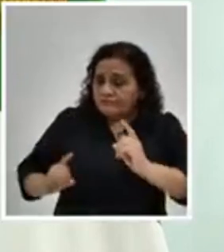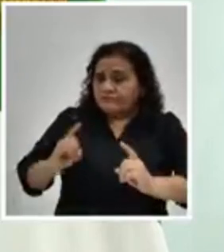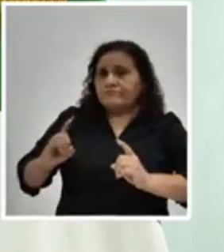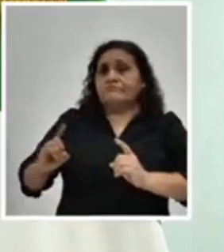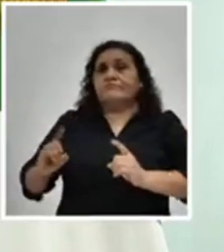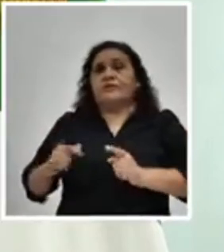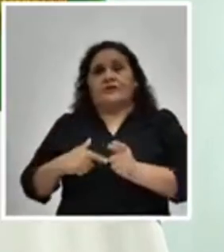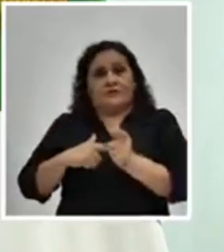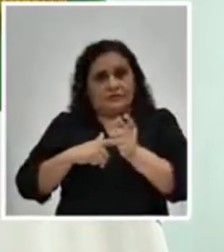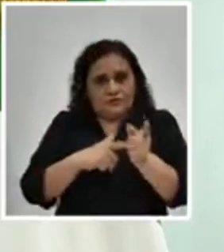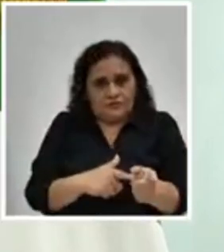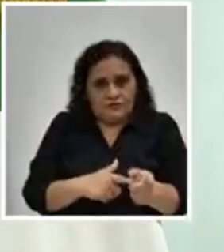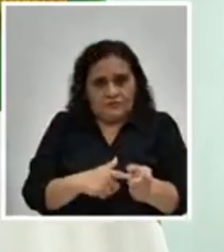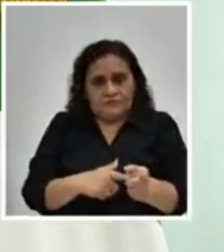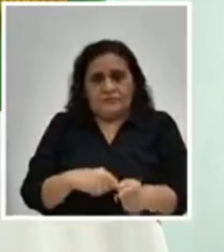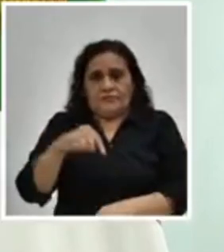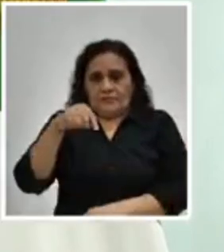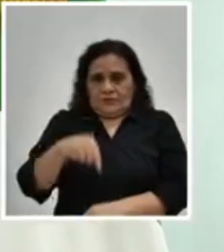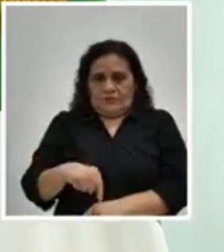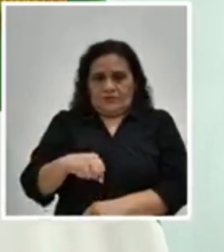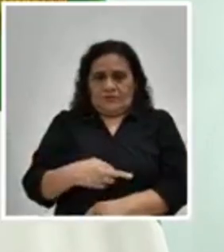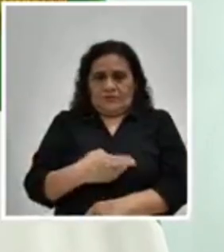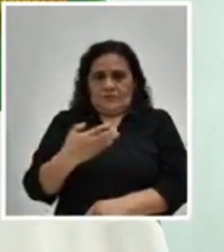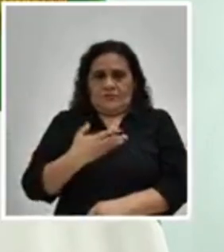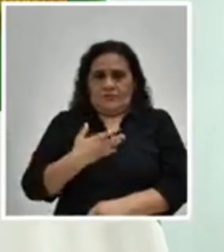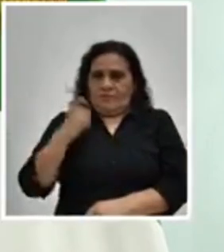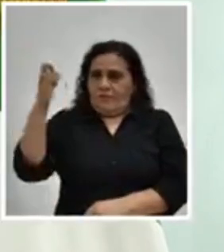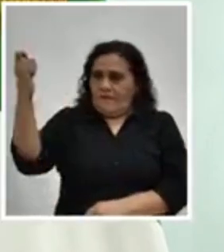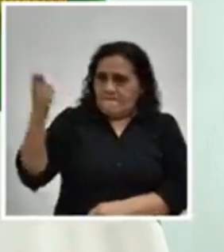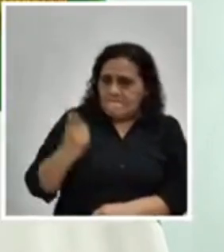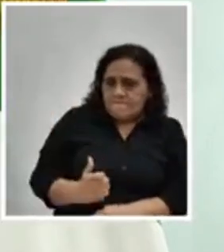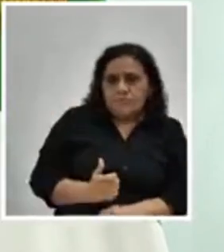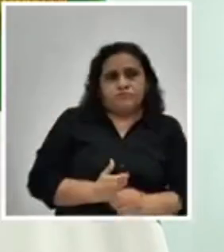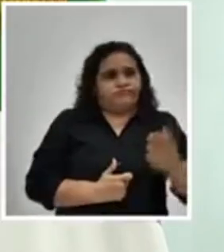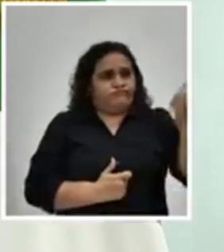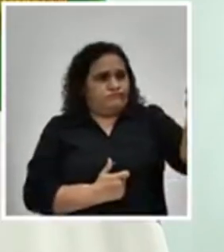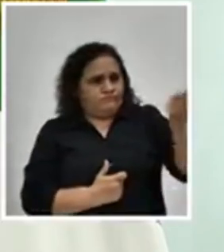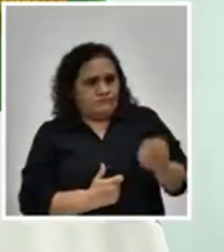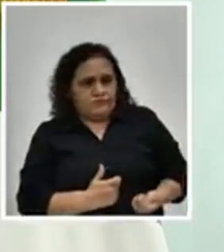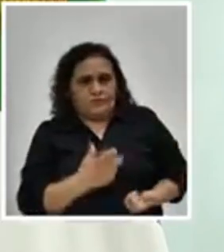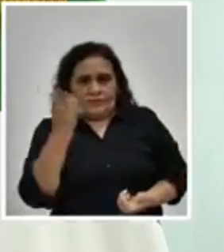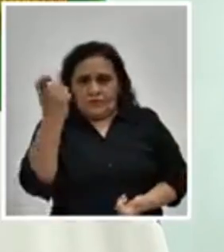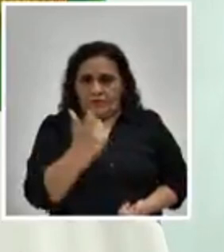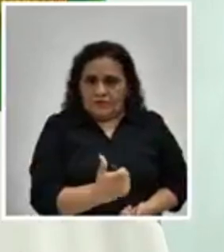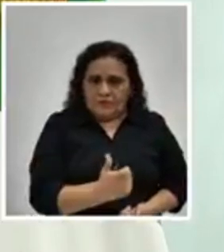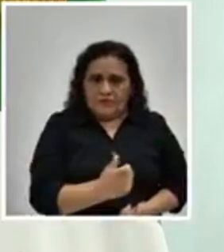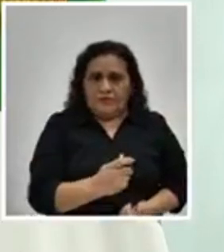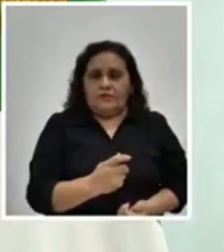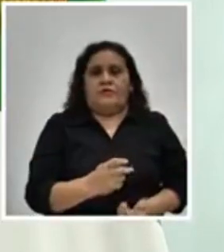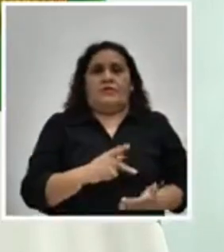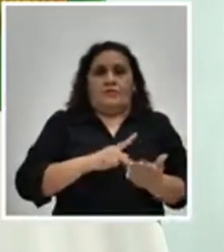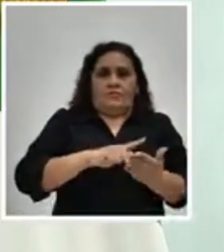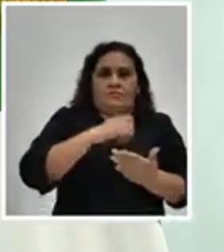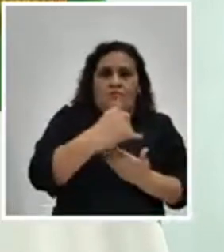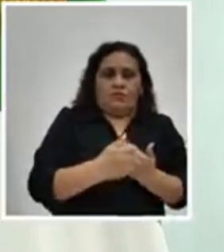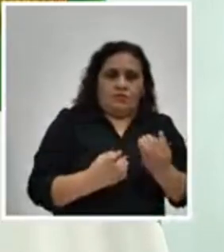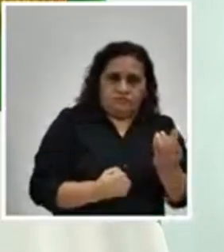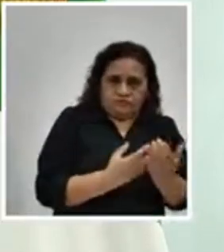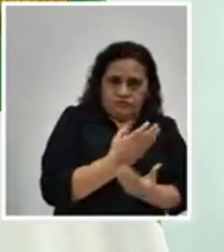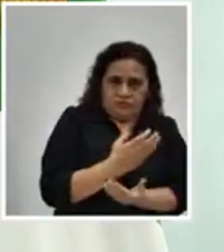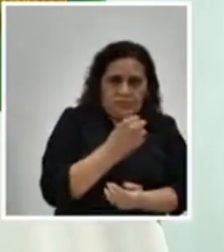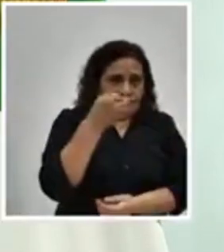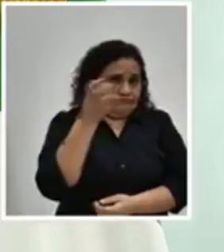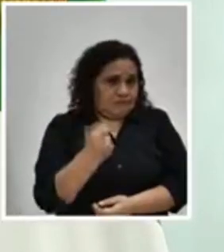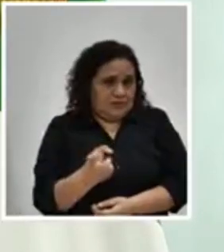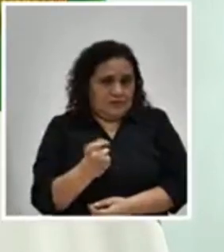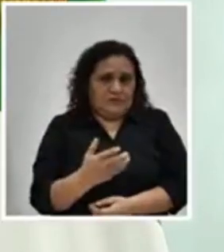Es por ello que hoy recibimos más inversiones y certidumbres de nuevos proyectos. Estas bondades,